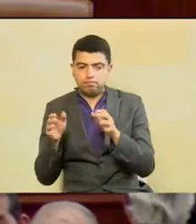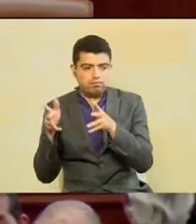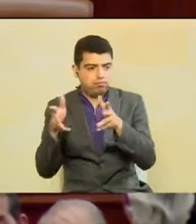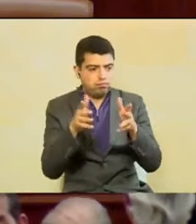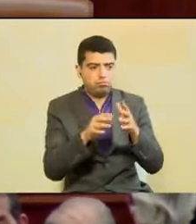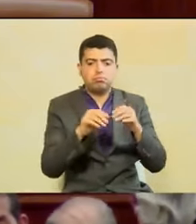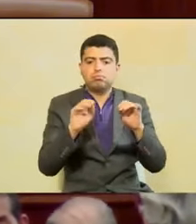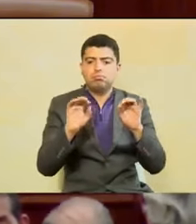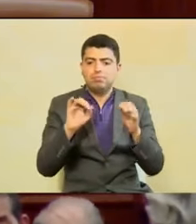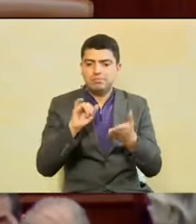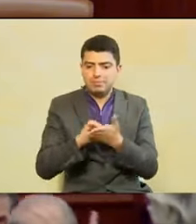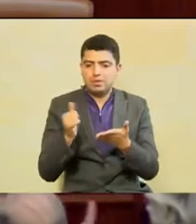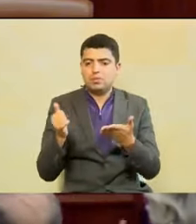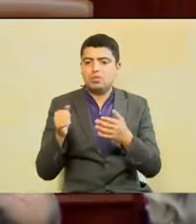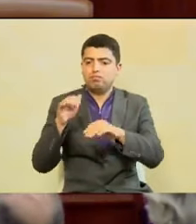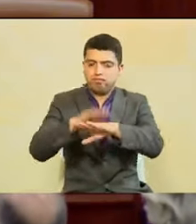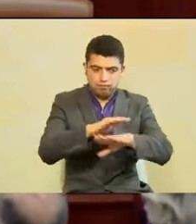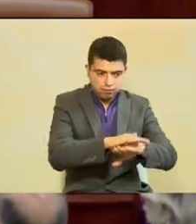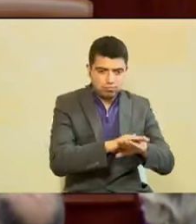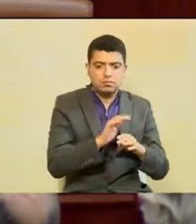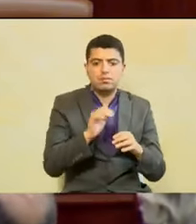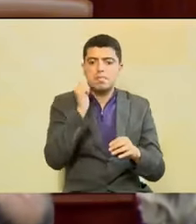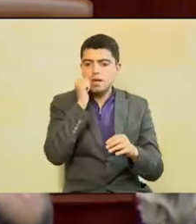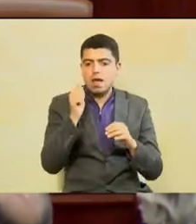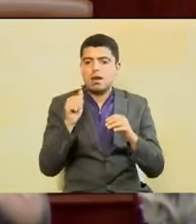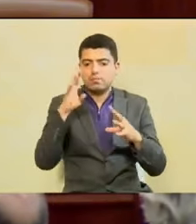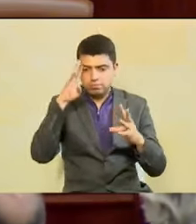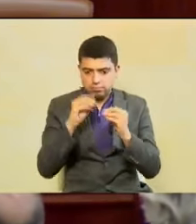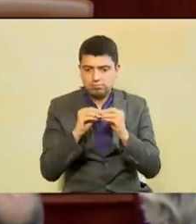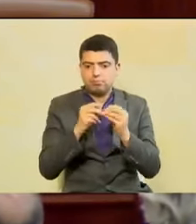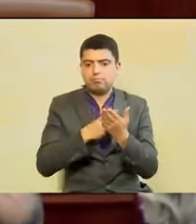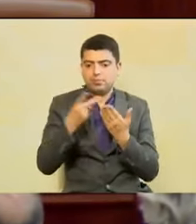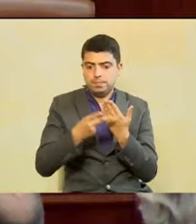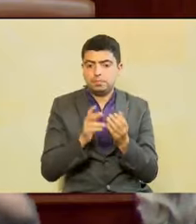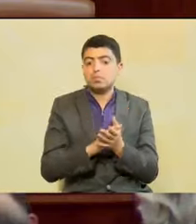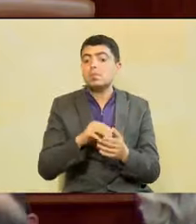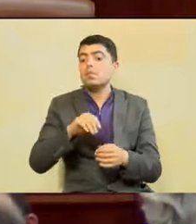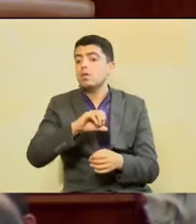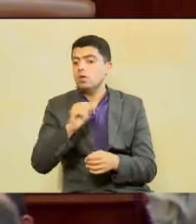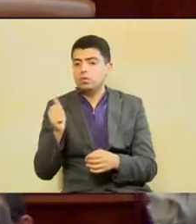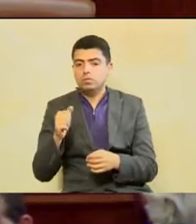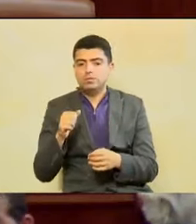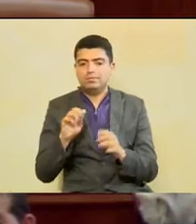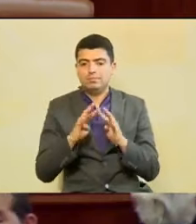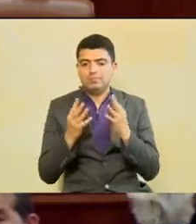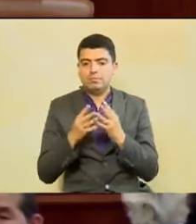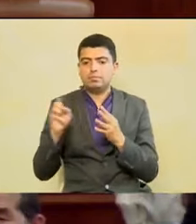orden del día tiene el uso de la palabra el representante Óscar